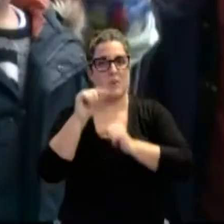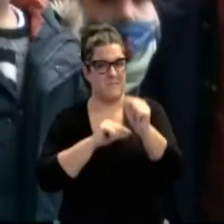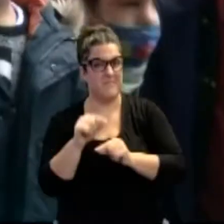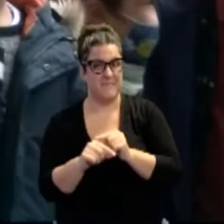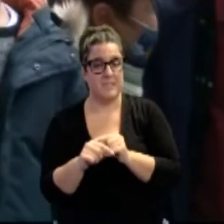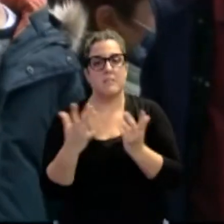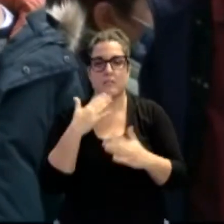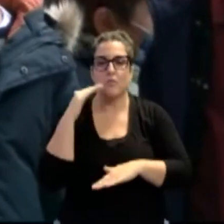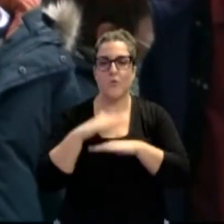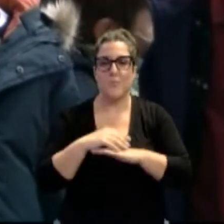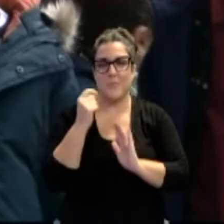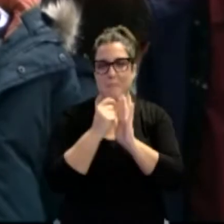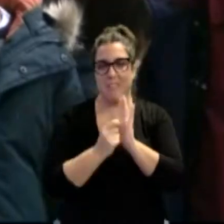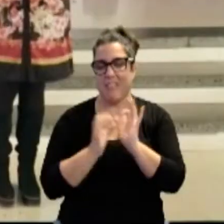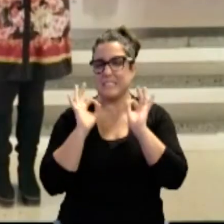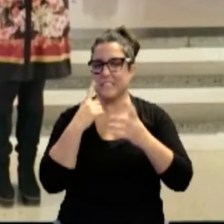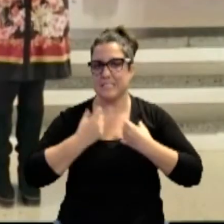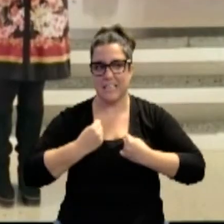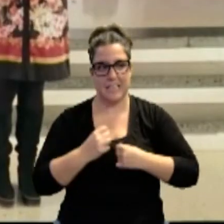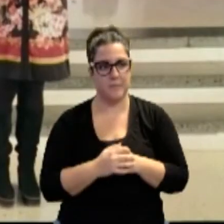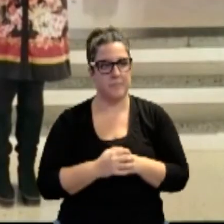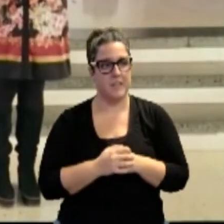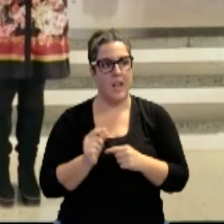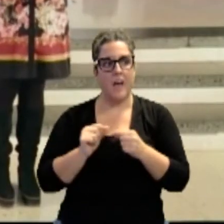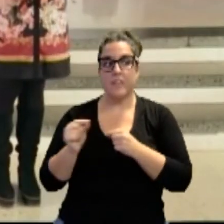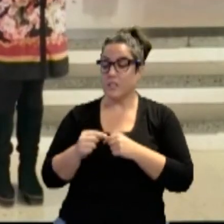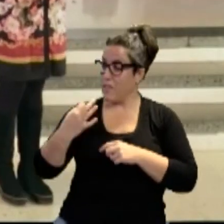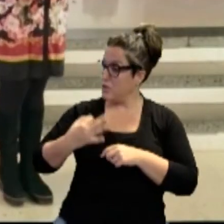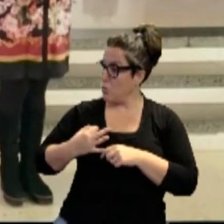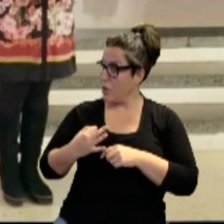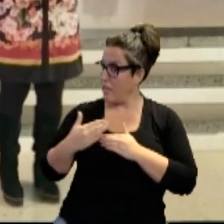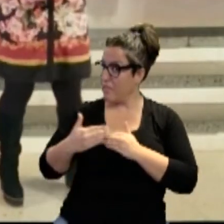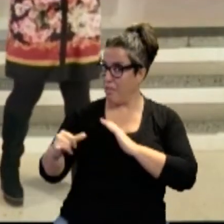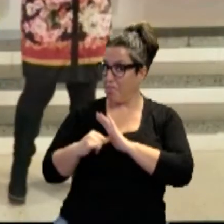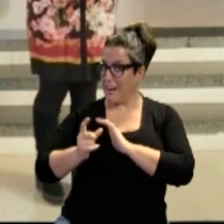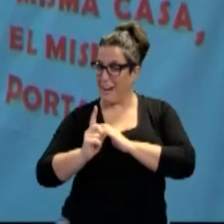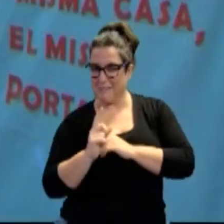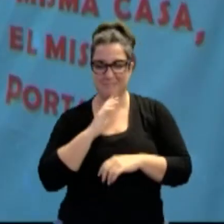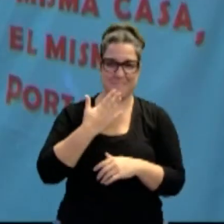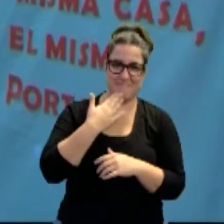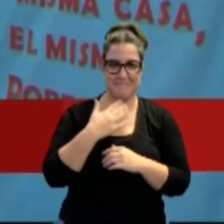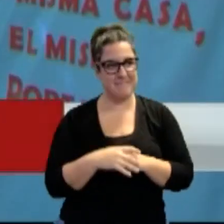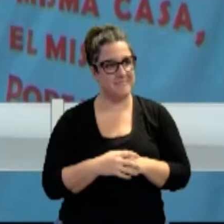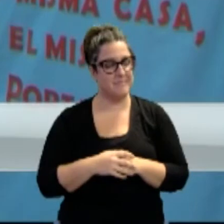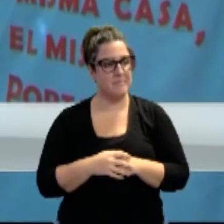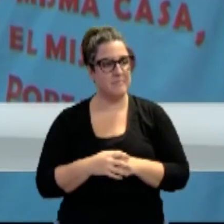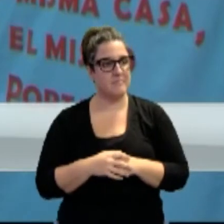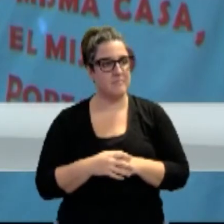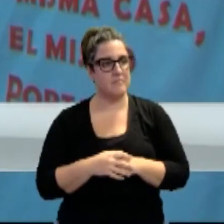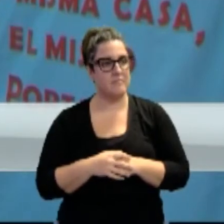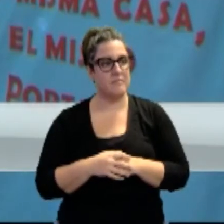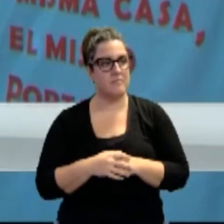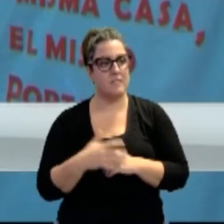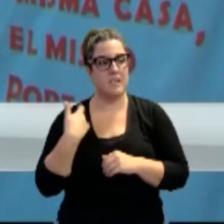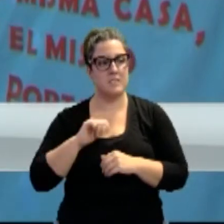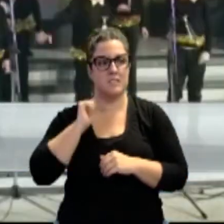eso sí, con las medidas sanitarias. Distancia de seguridad. Por supuesto, no te arrimes mucho. No te arrimes mucho. Festival que llevamos